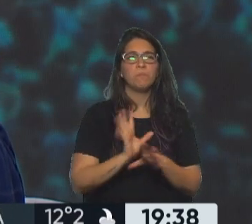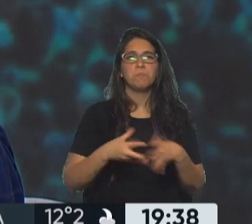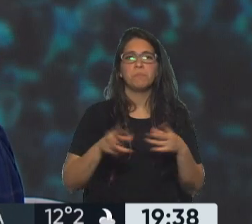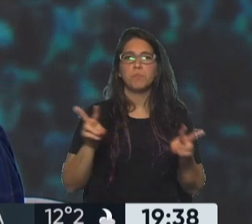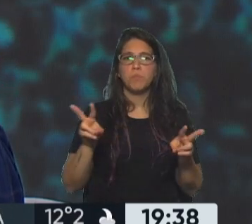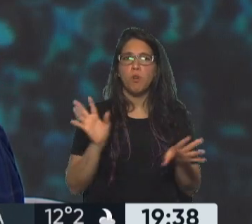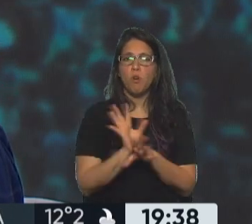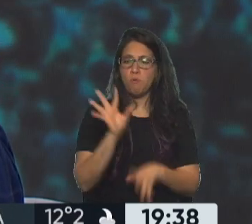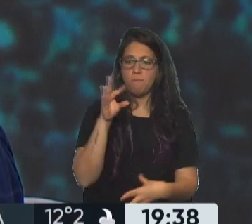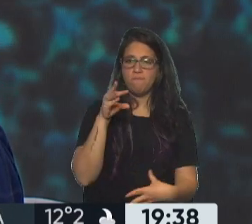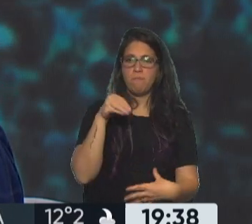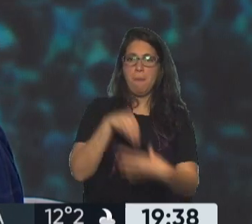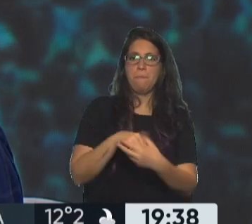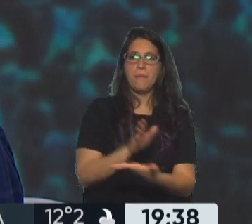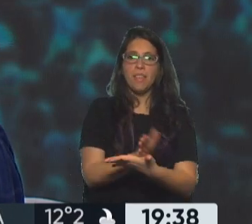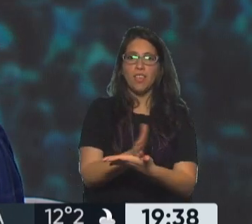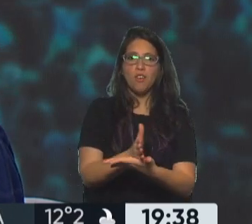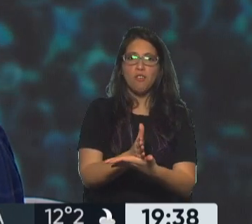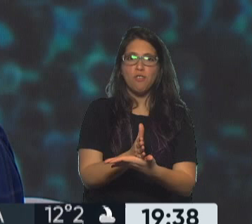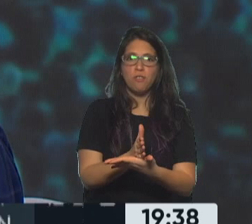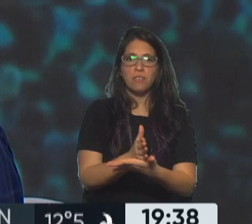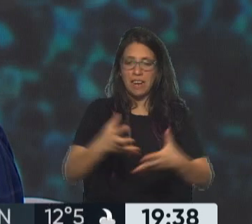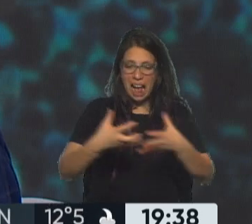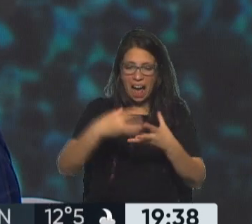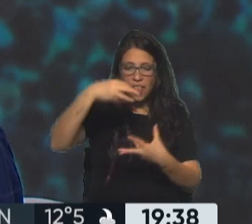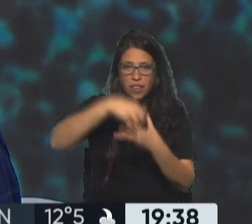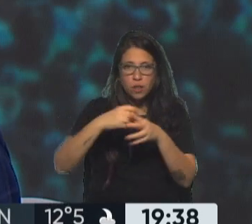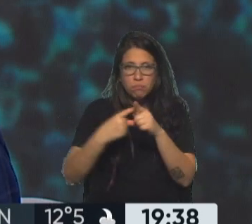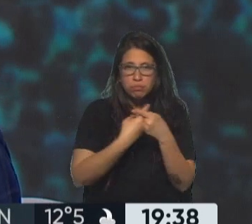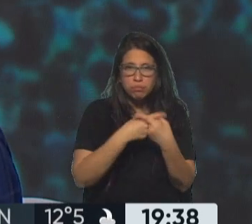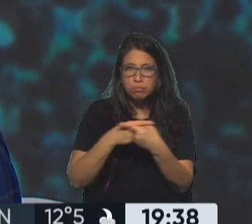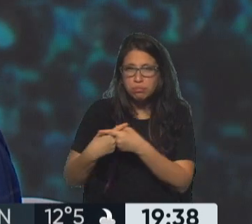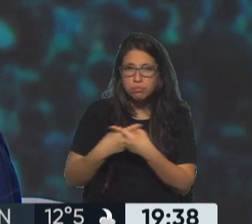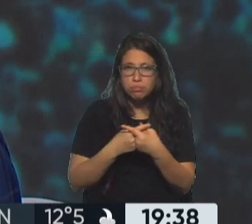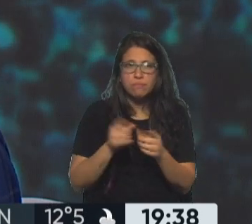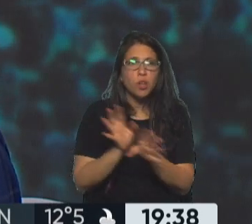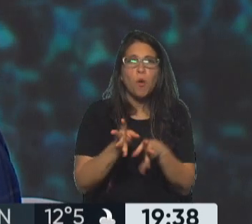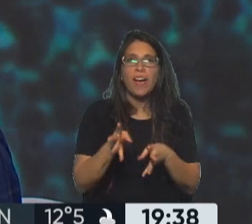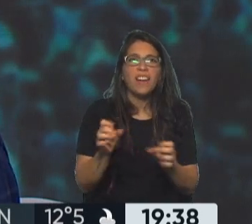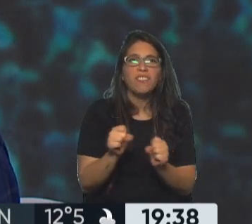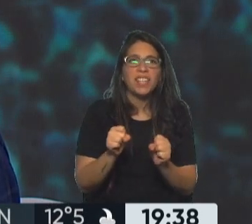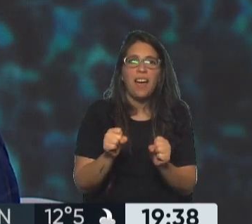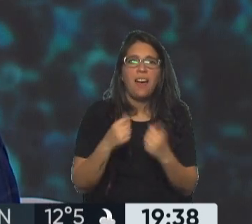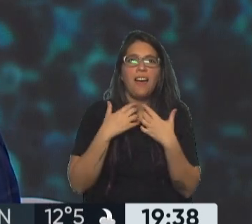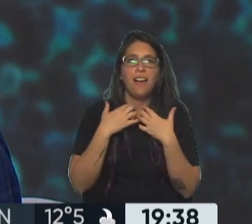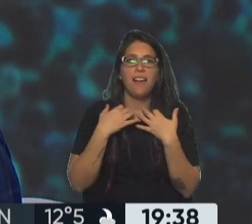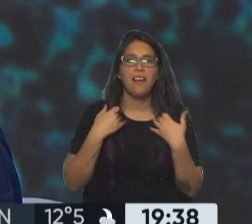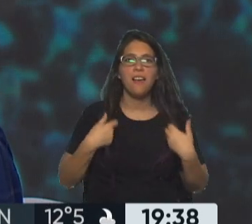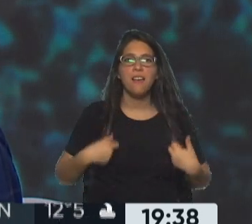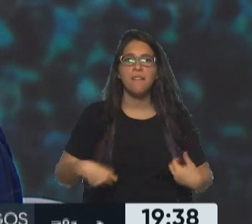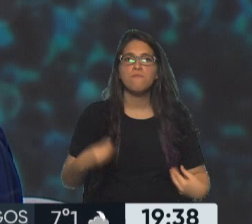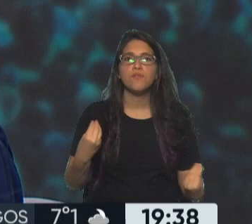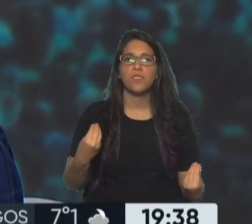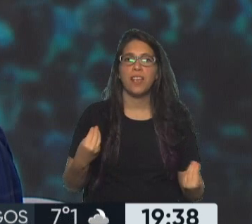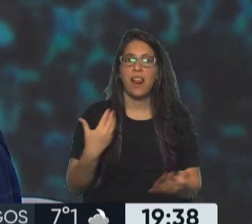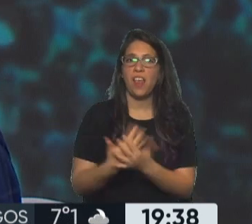Guerra Fría. Tal cual. La interna peronista Tal es la cual. interna de la Guerra Fría. Tal cual. ¿No? Es decir, porque